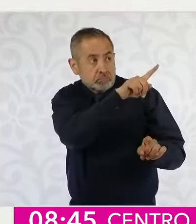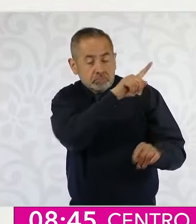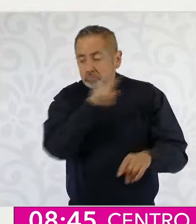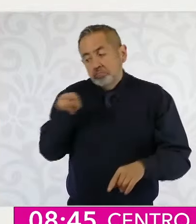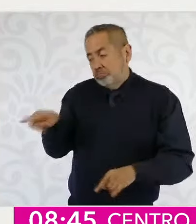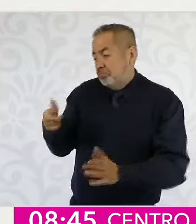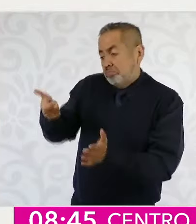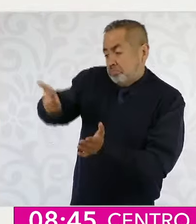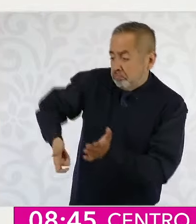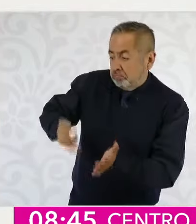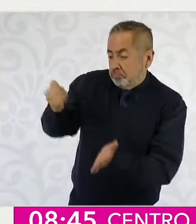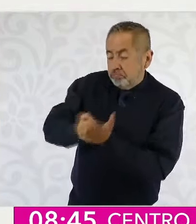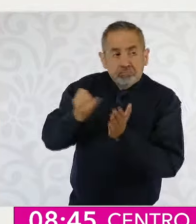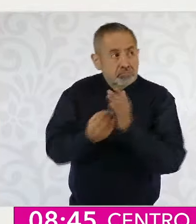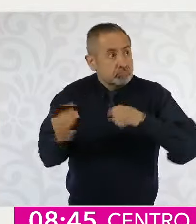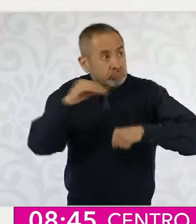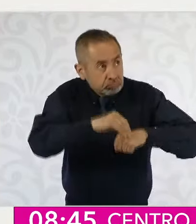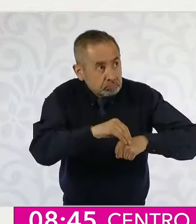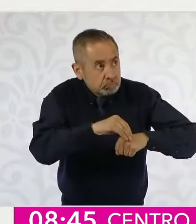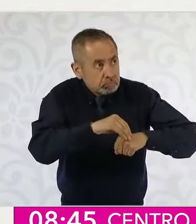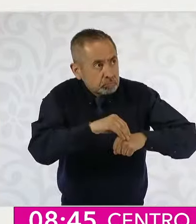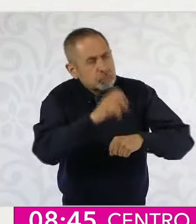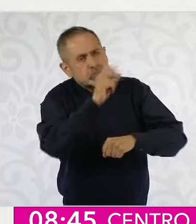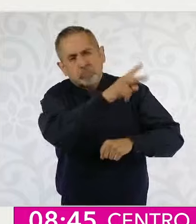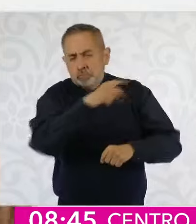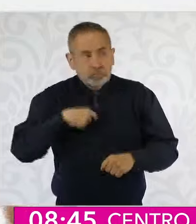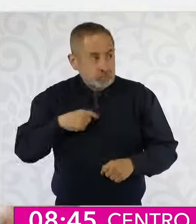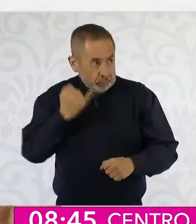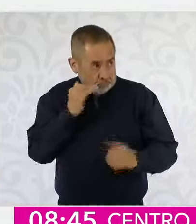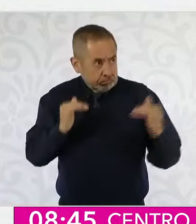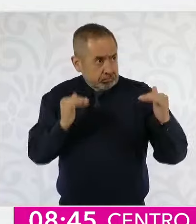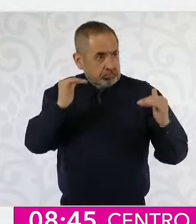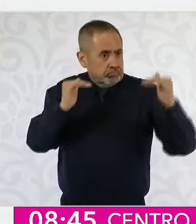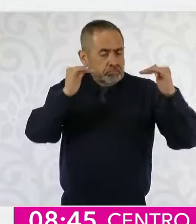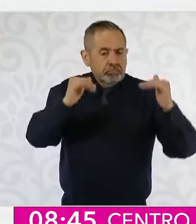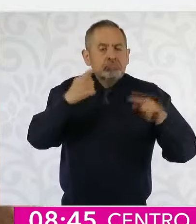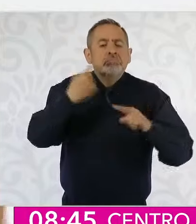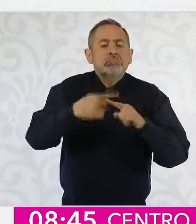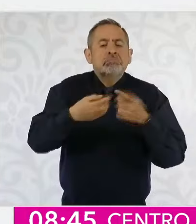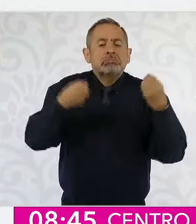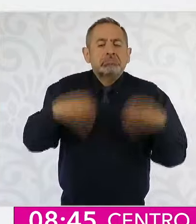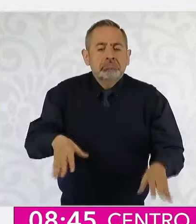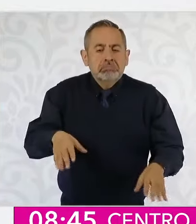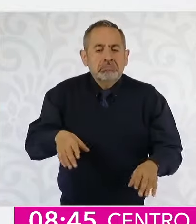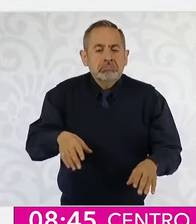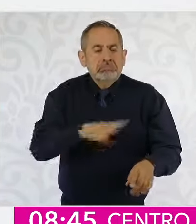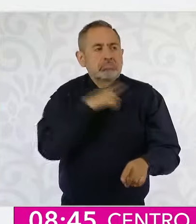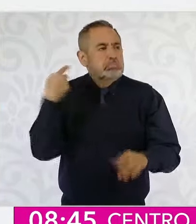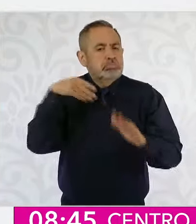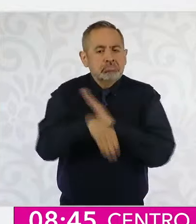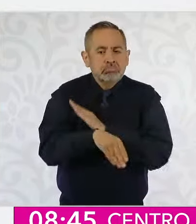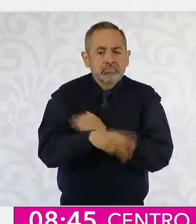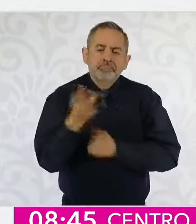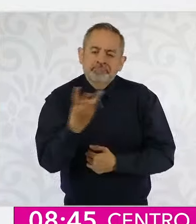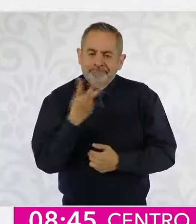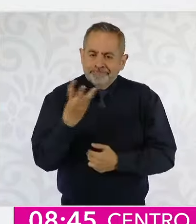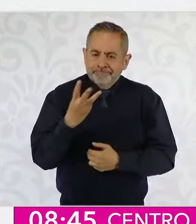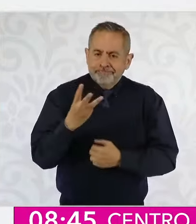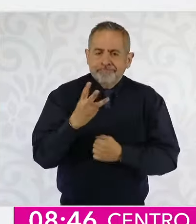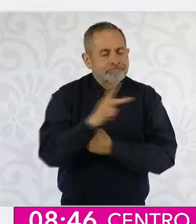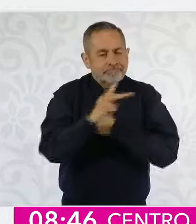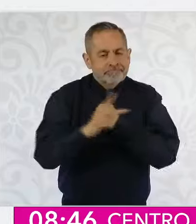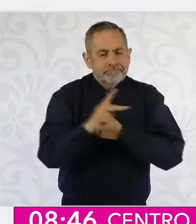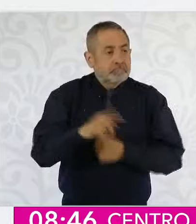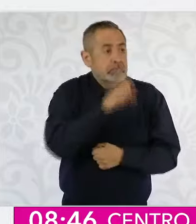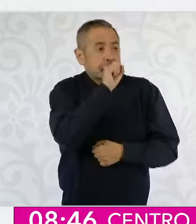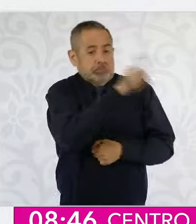de subir aranceles, ¿a quién va a afectar? Pues a los tres países. ¿A quién va a afectar? A empresas de